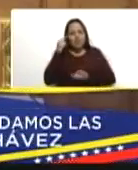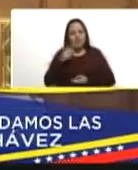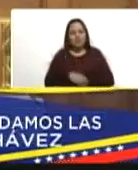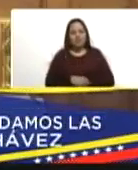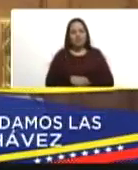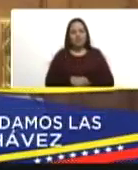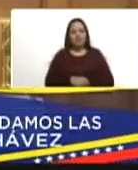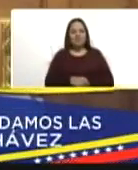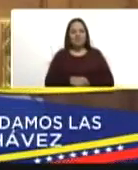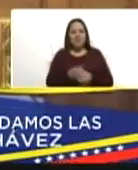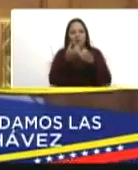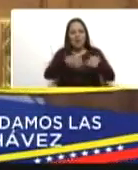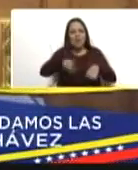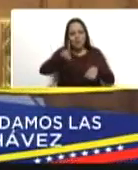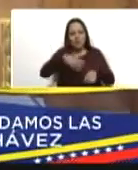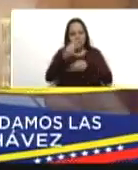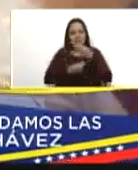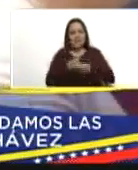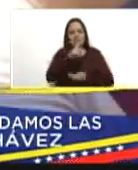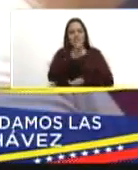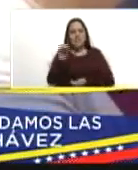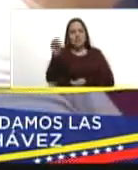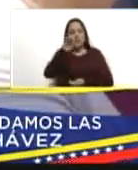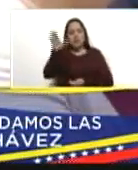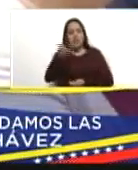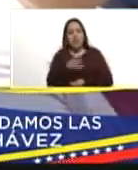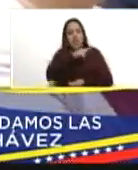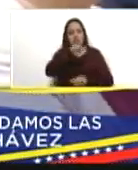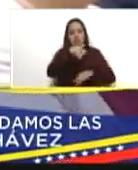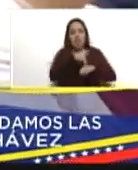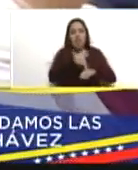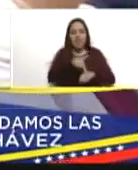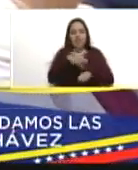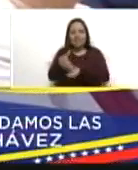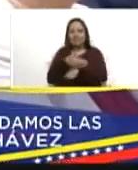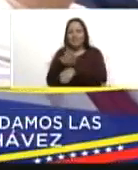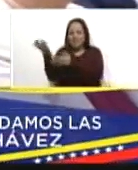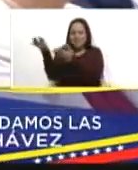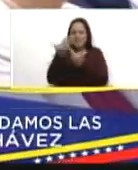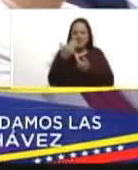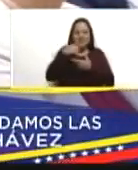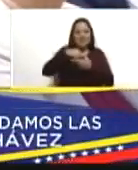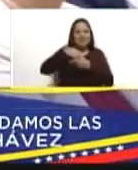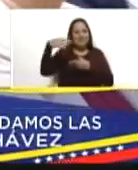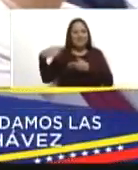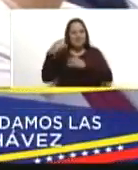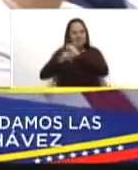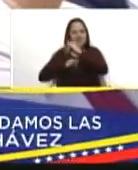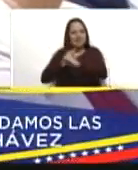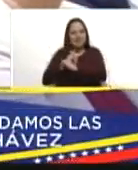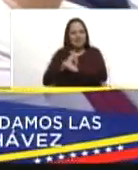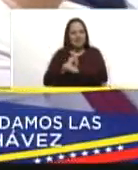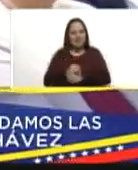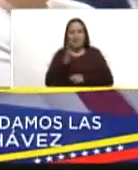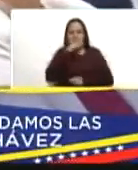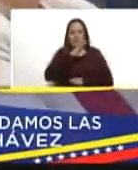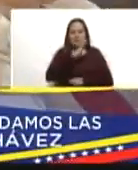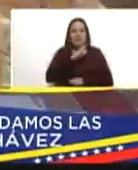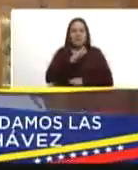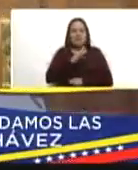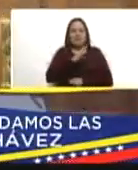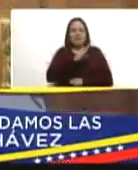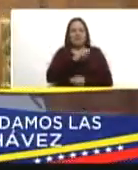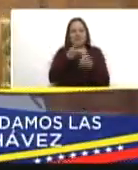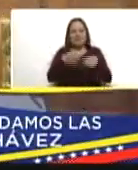producción 100% nacional antes traíamos todos los huevos de afuera Ah un país que importa sus huevos que no tiene huevos